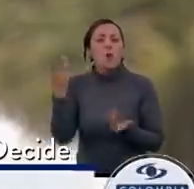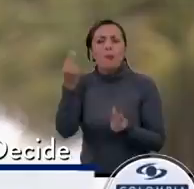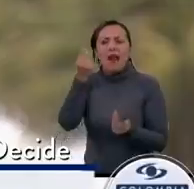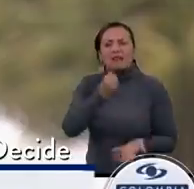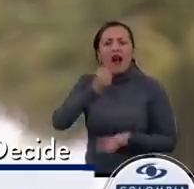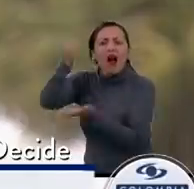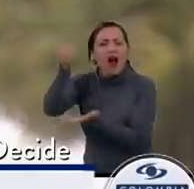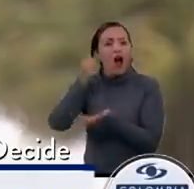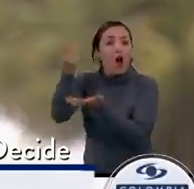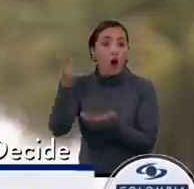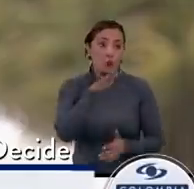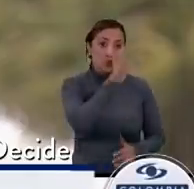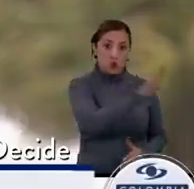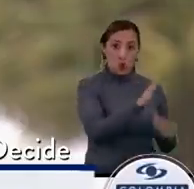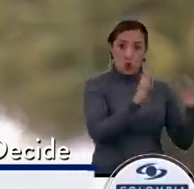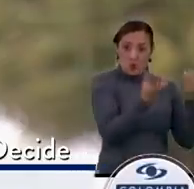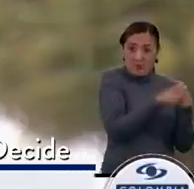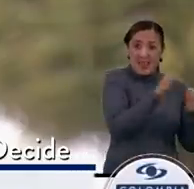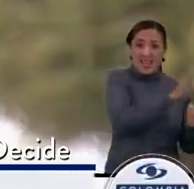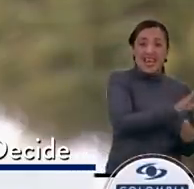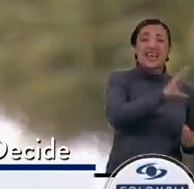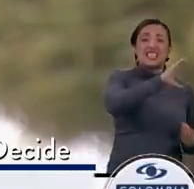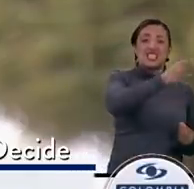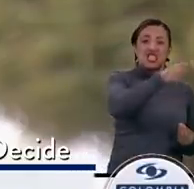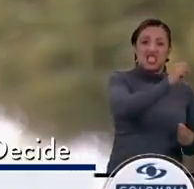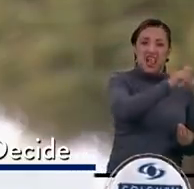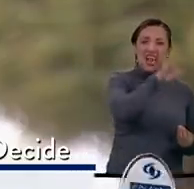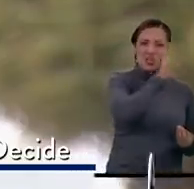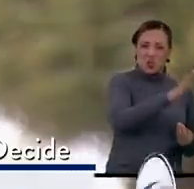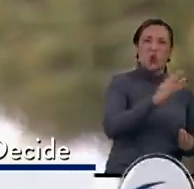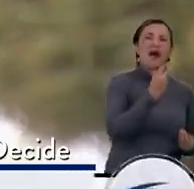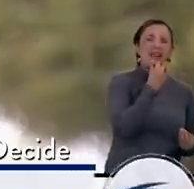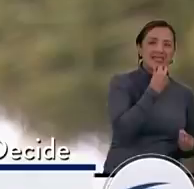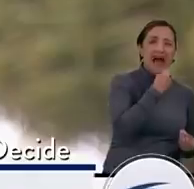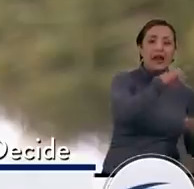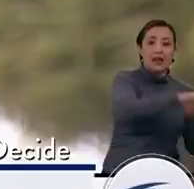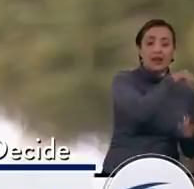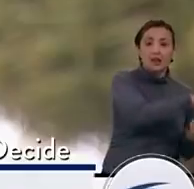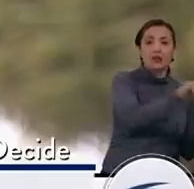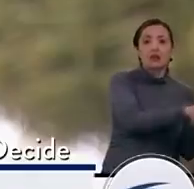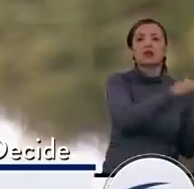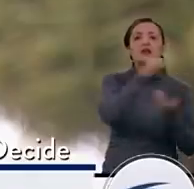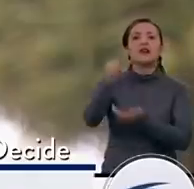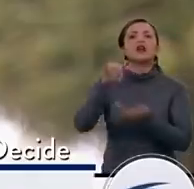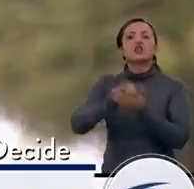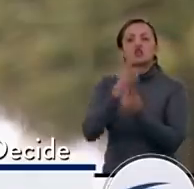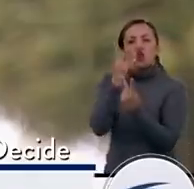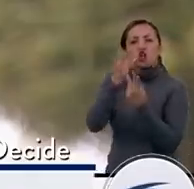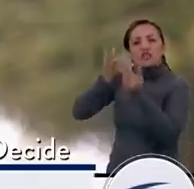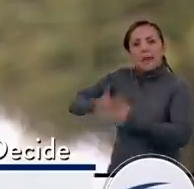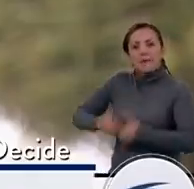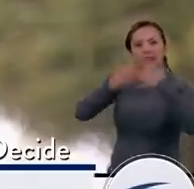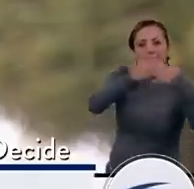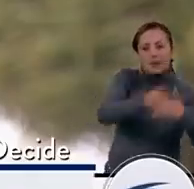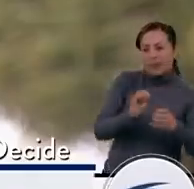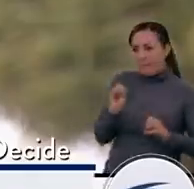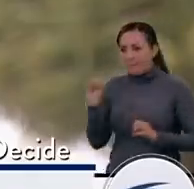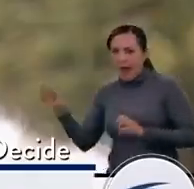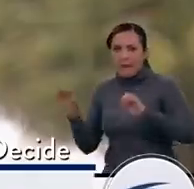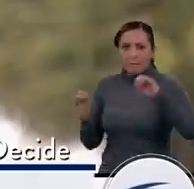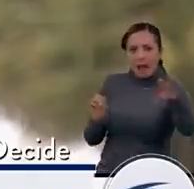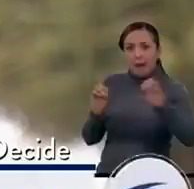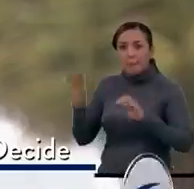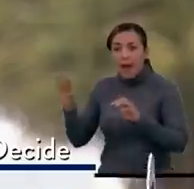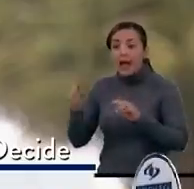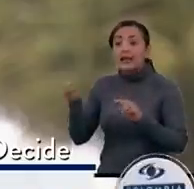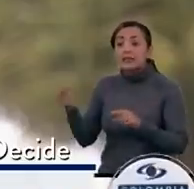La Casa Char enviaba el dinero a través de dos empresas, una que se llama Serfinanza y otra Arroyos de Barranquilla, a un tercero, que este